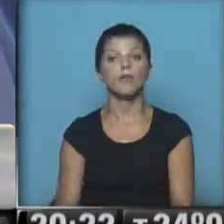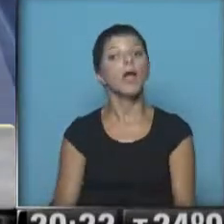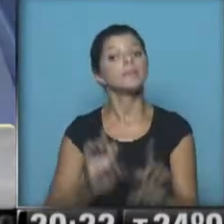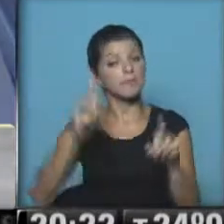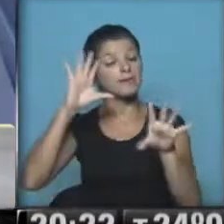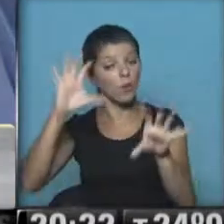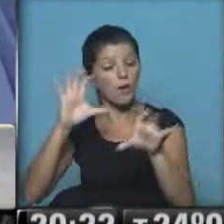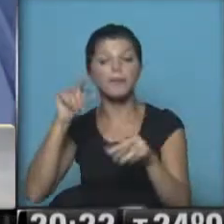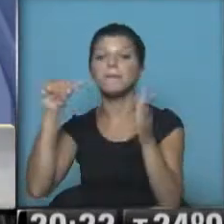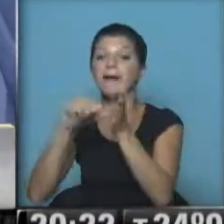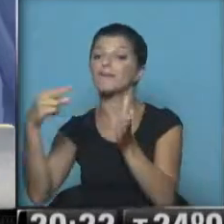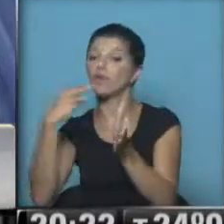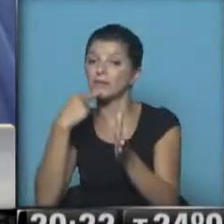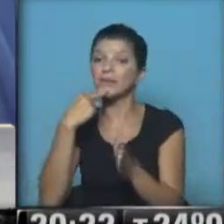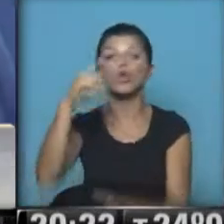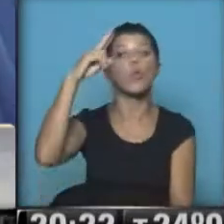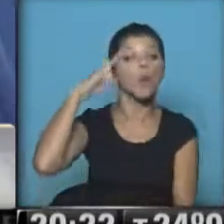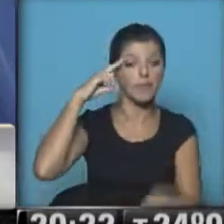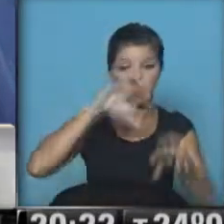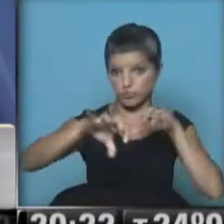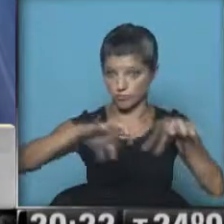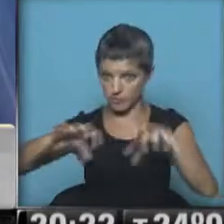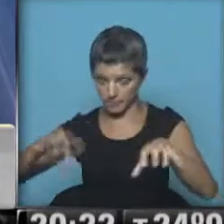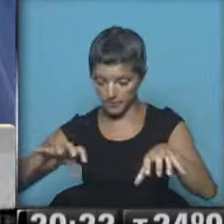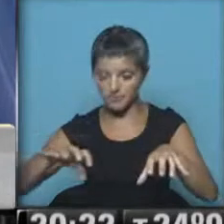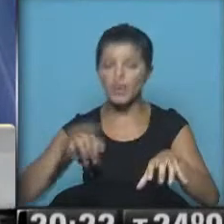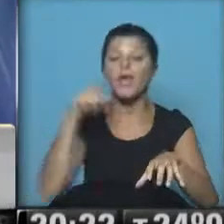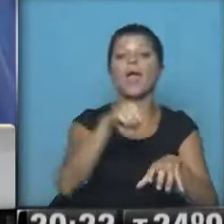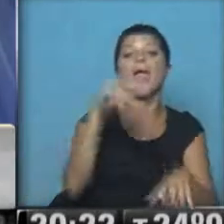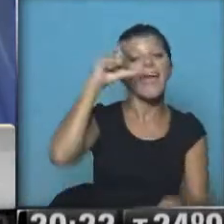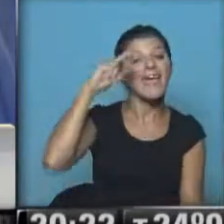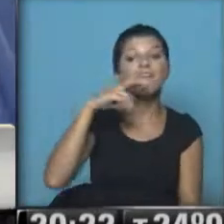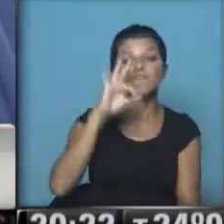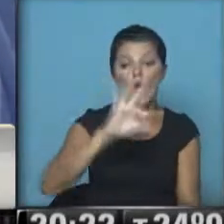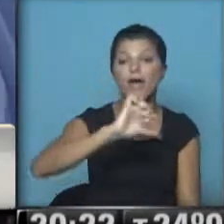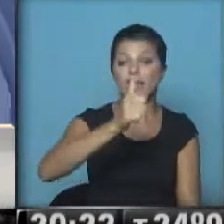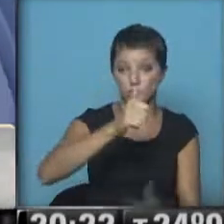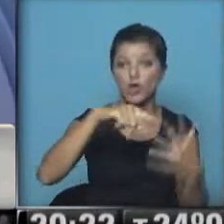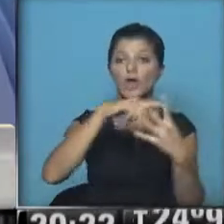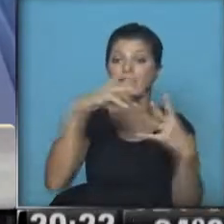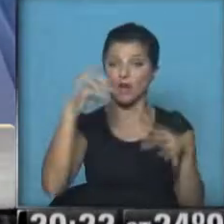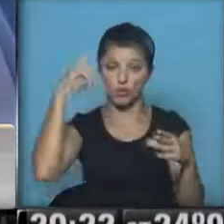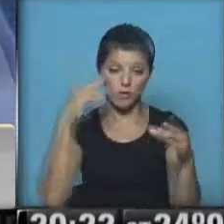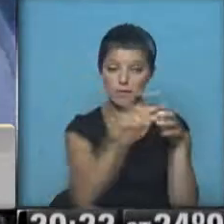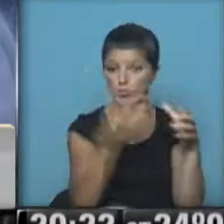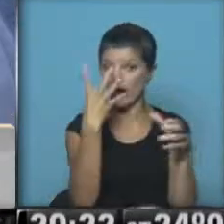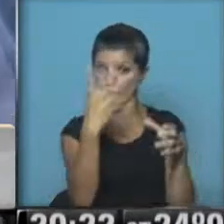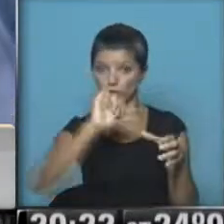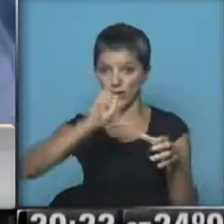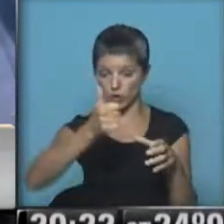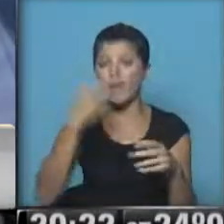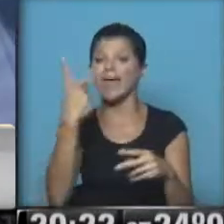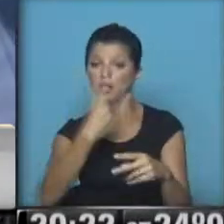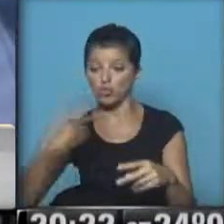que Bolivia tiene 9 departamentos. El oficialismo, esto es Evo Morales, ganó en 4, en 2 tiene que ir a segunda